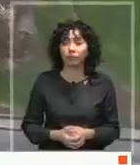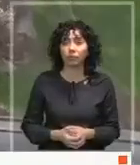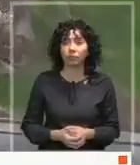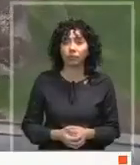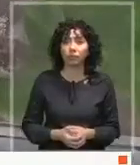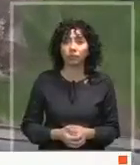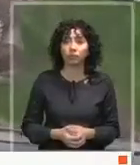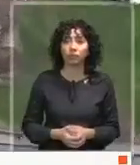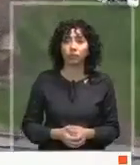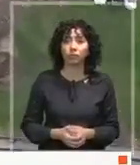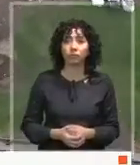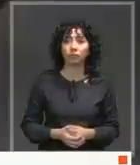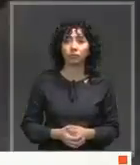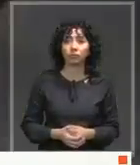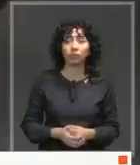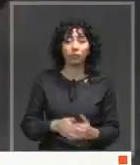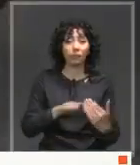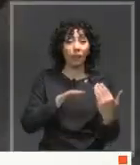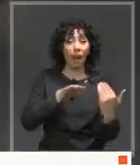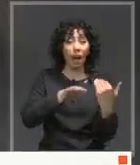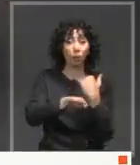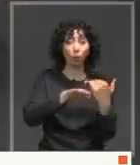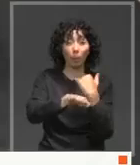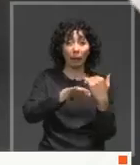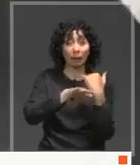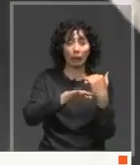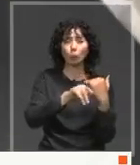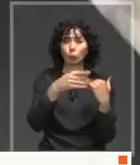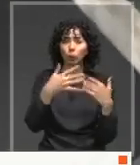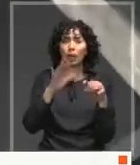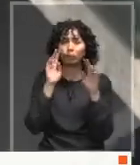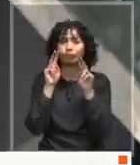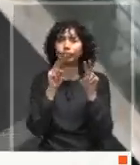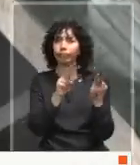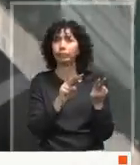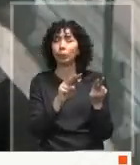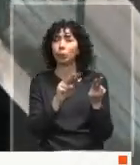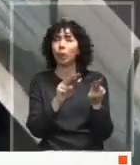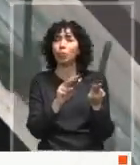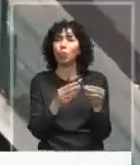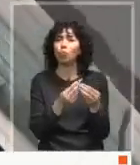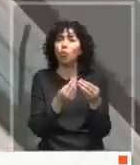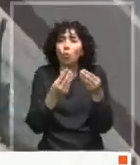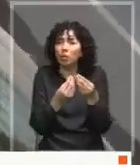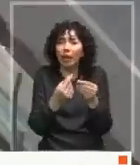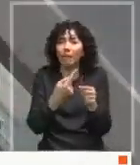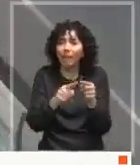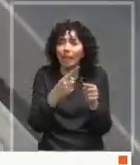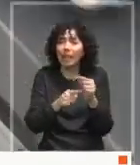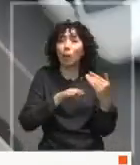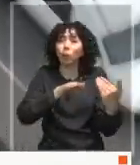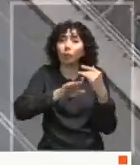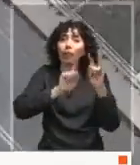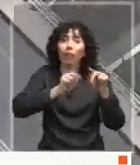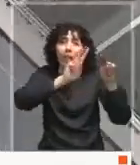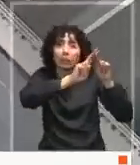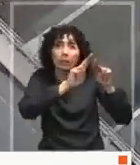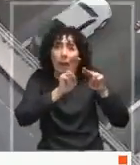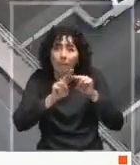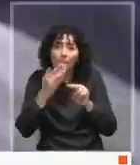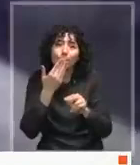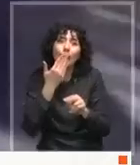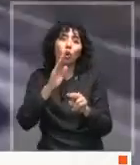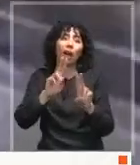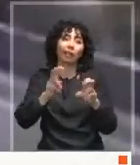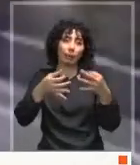En todos estos casos, las autopistas han estado en el centro. Eso las ha llevado en innumerables oportunidades a mejorar la infraestructura asociada